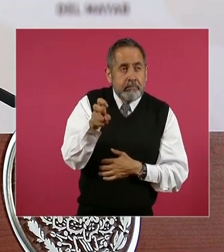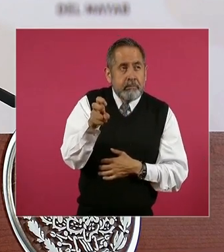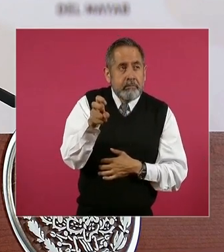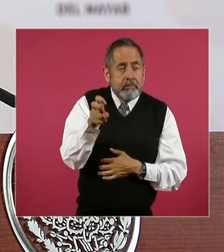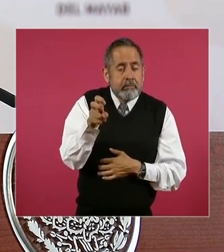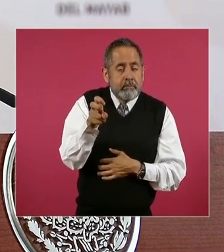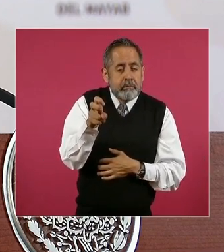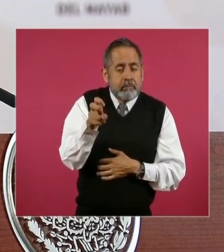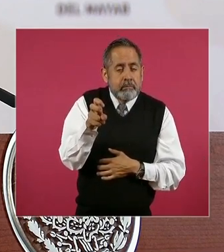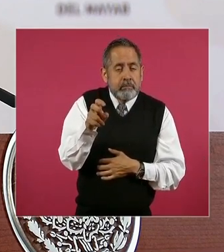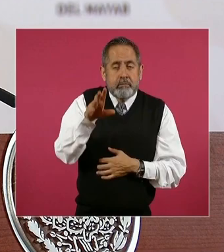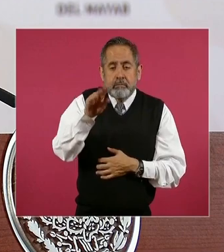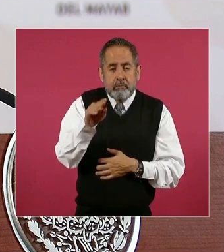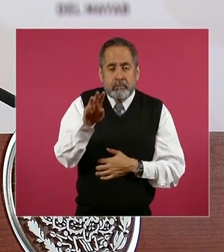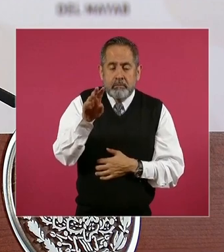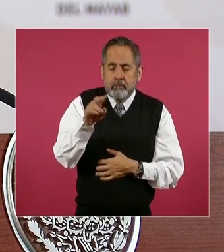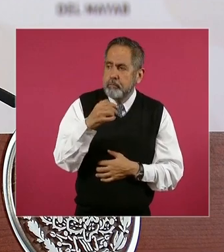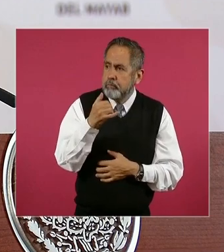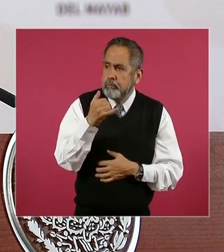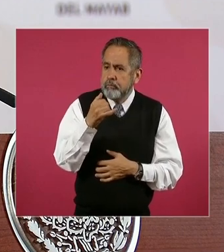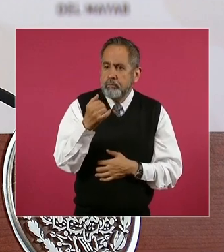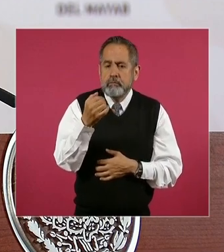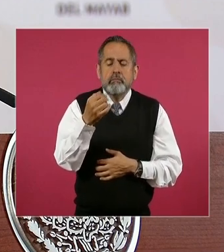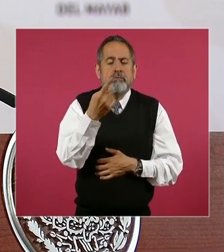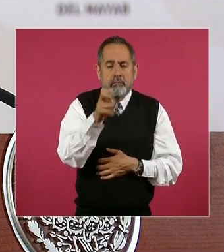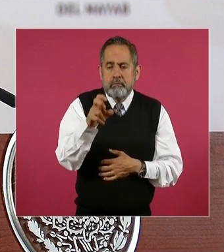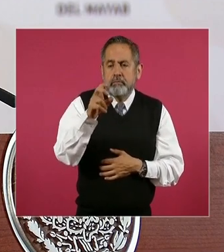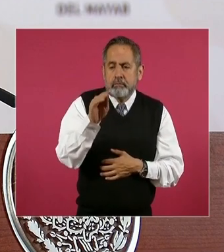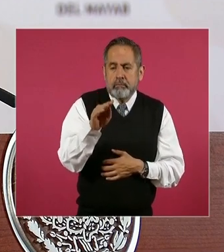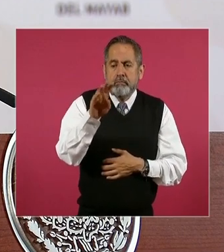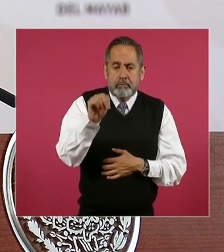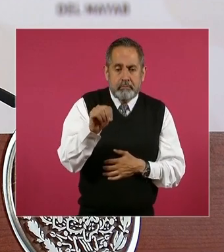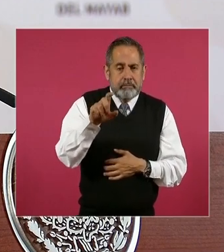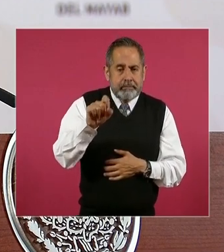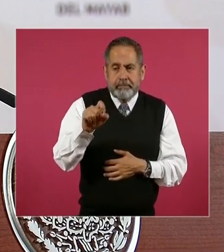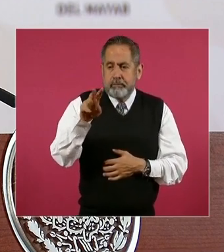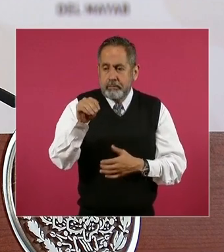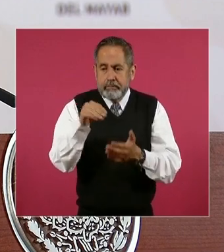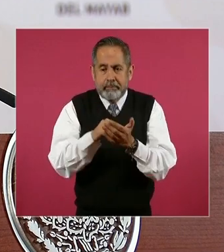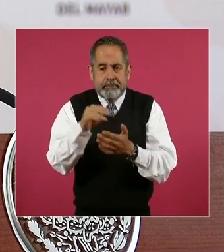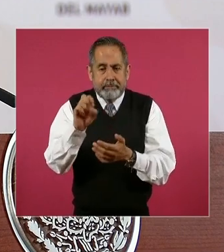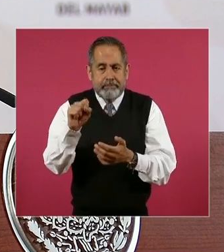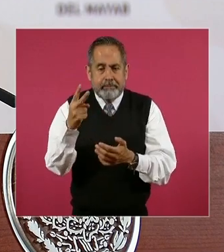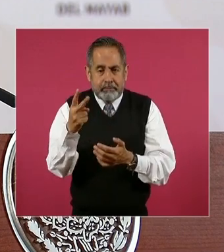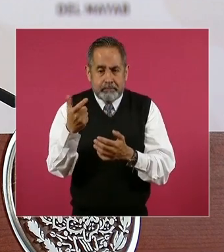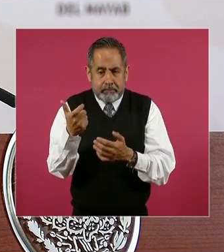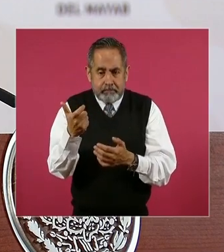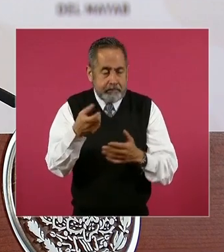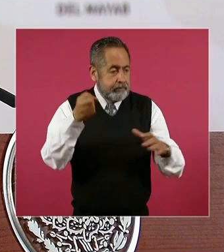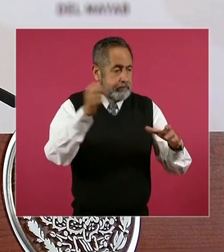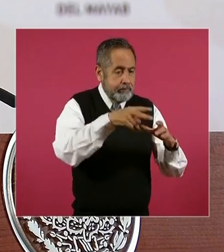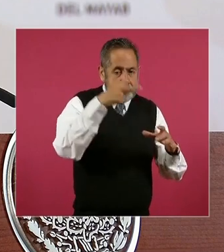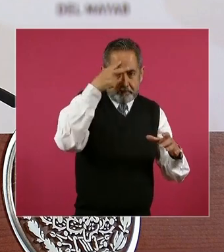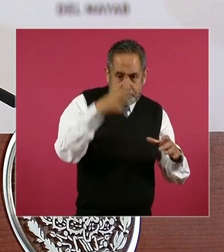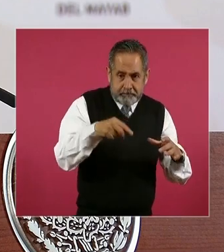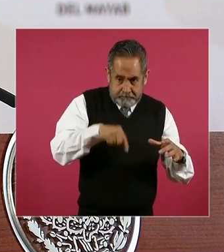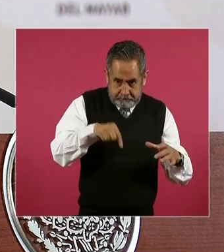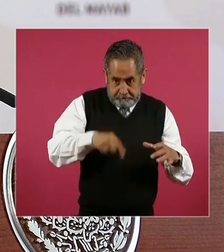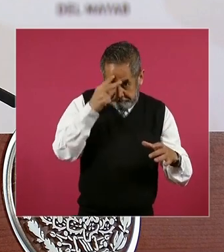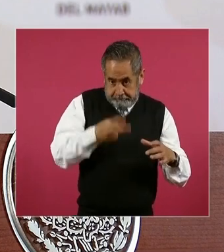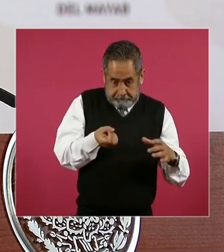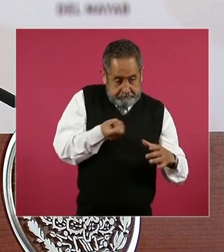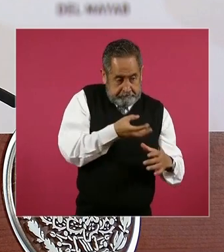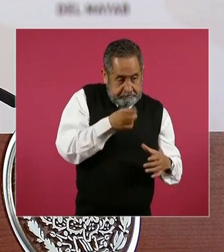299 millones Perdón 29062 pesos en México y desde México